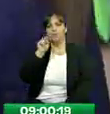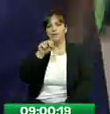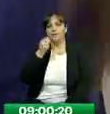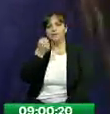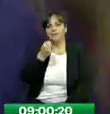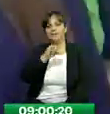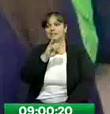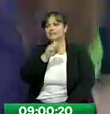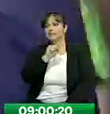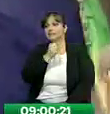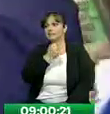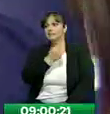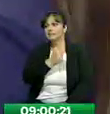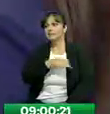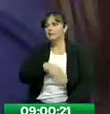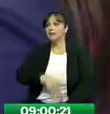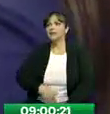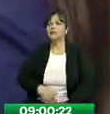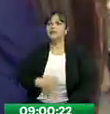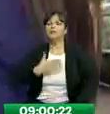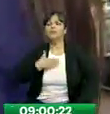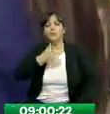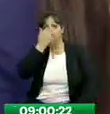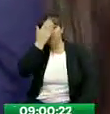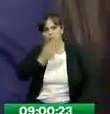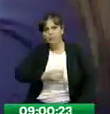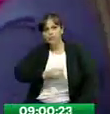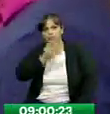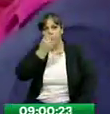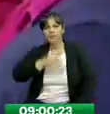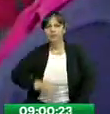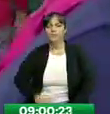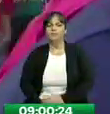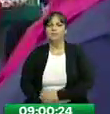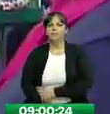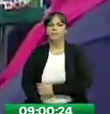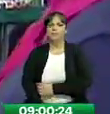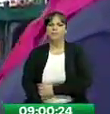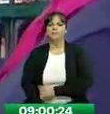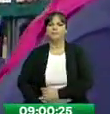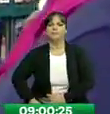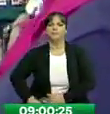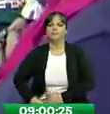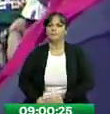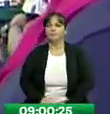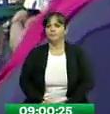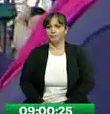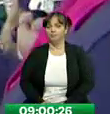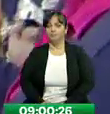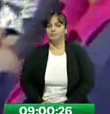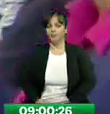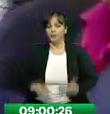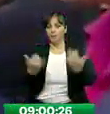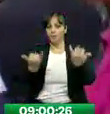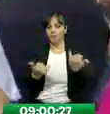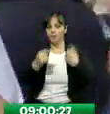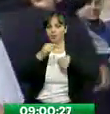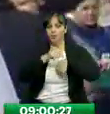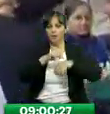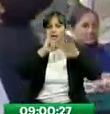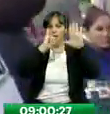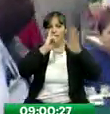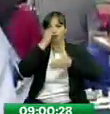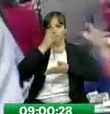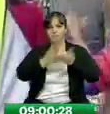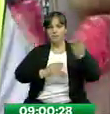de este operativo buenos días muy buenos días efectivamente hoy a partir de las seis y media de la mañana